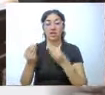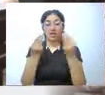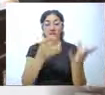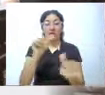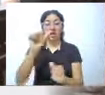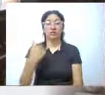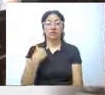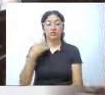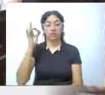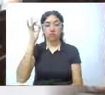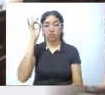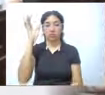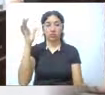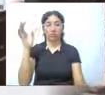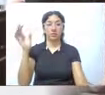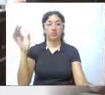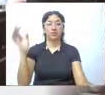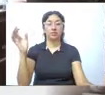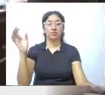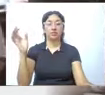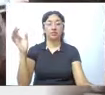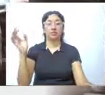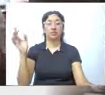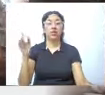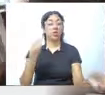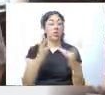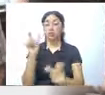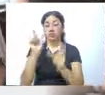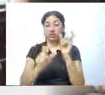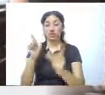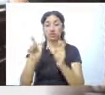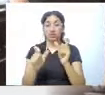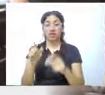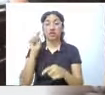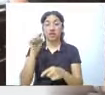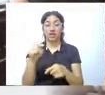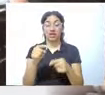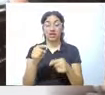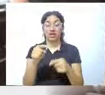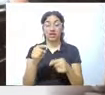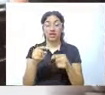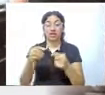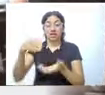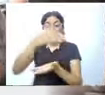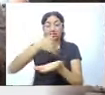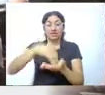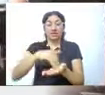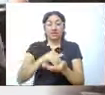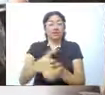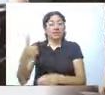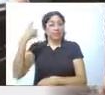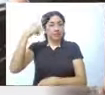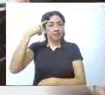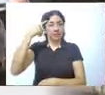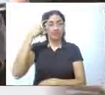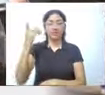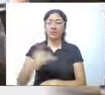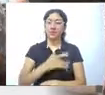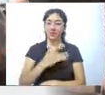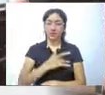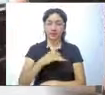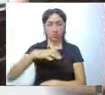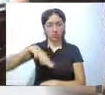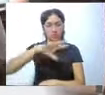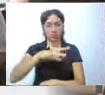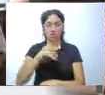manejo muchas personas que están ahí en la estación central piensan y siguen pensando de que la